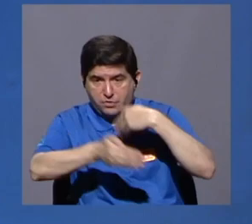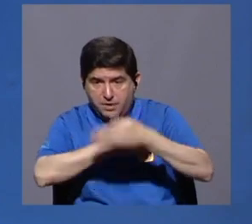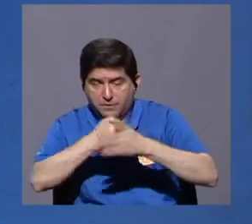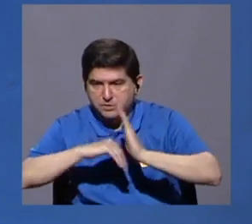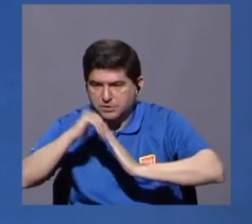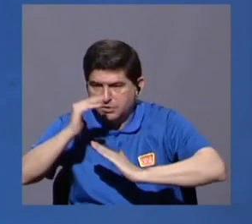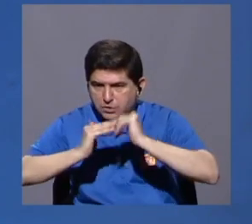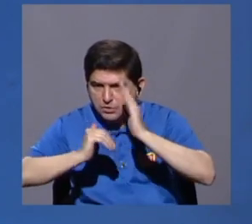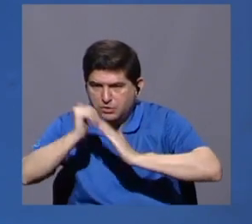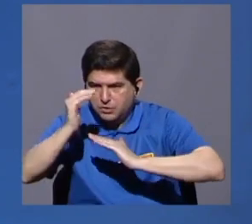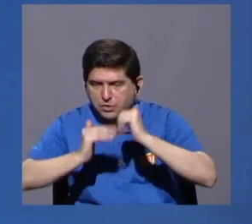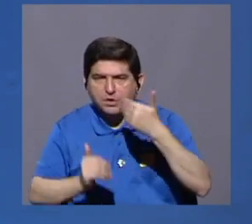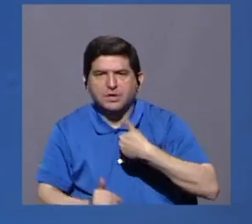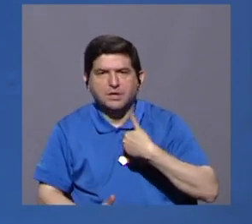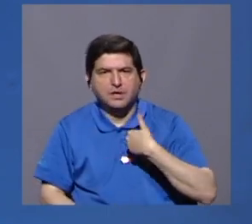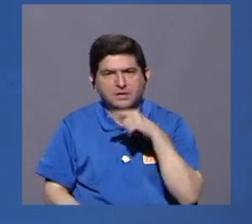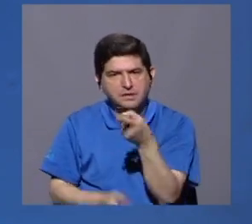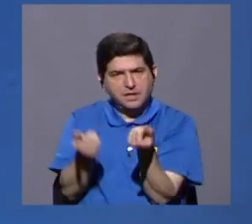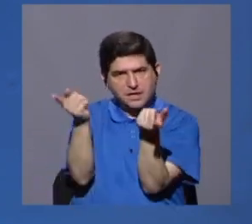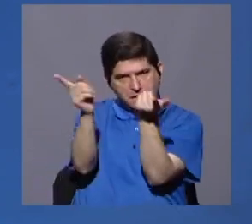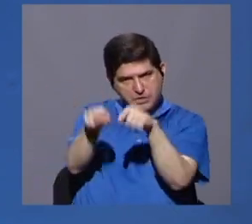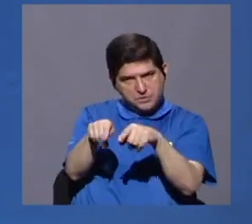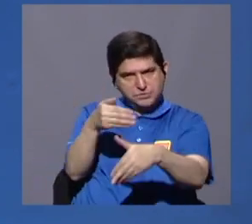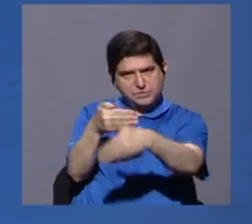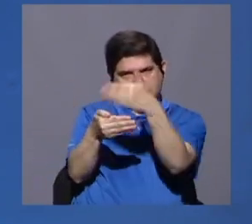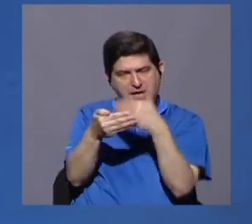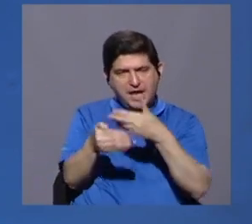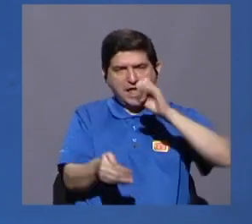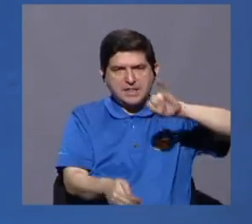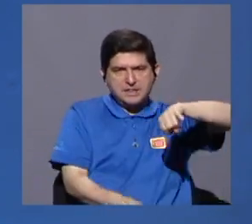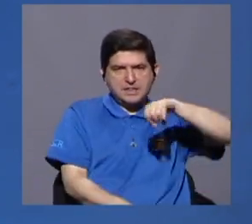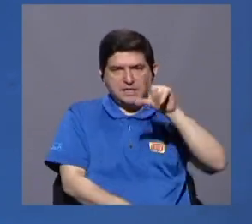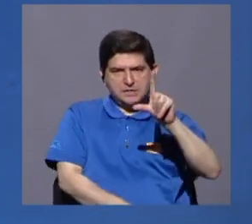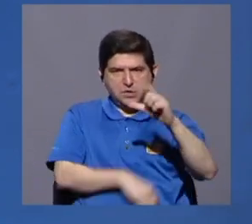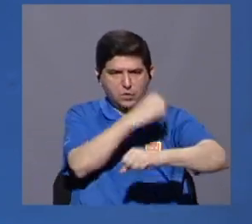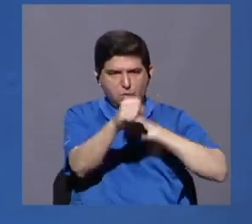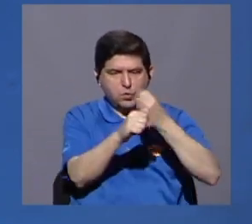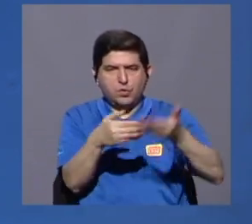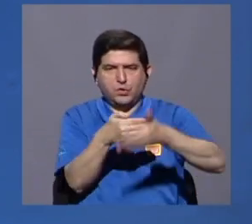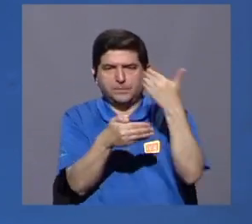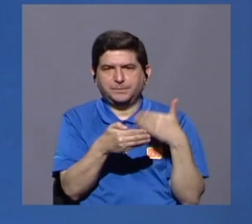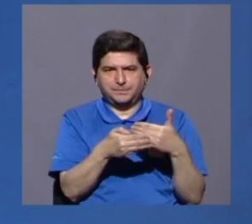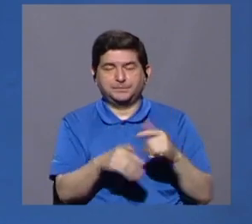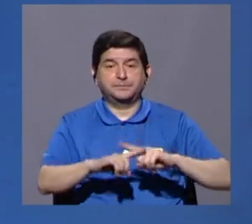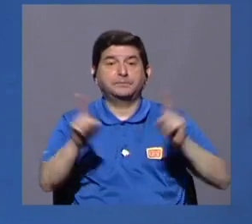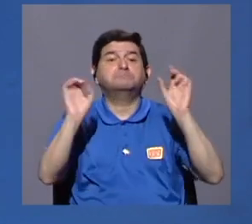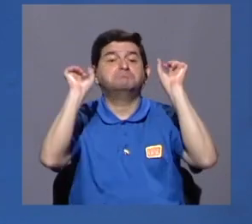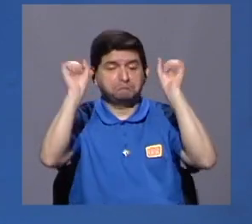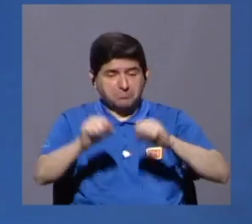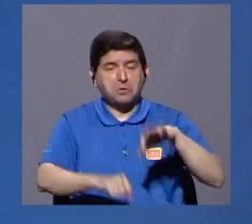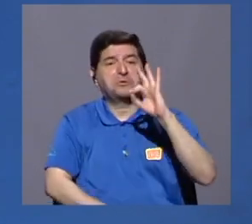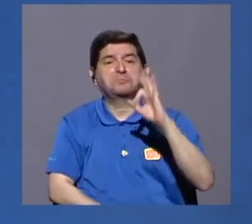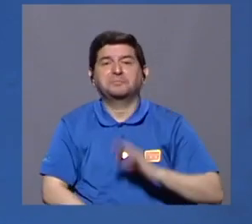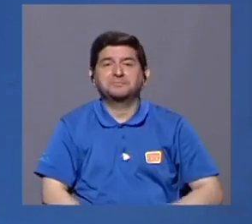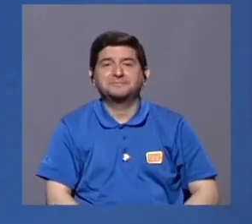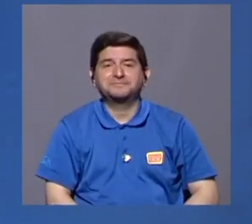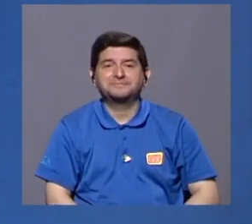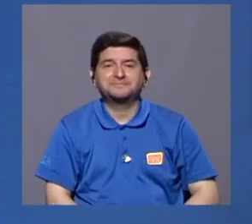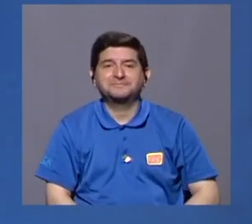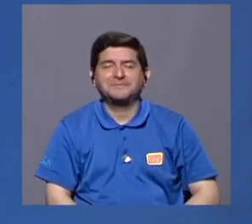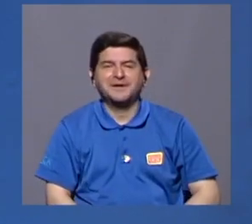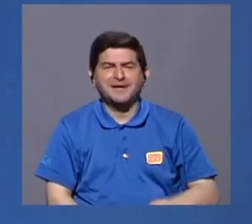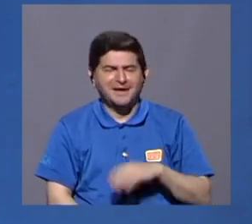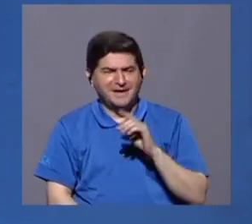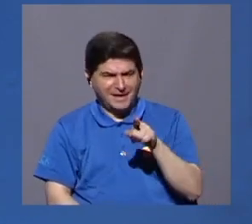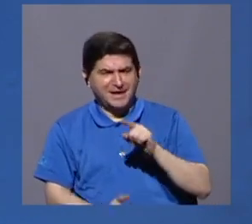para la construcción tenía que darse antes de julio de del año pasado entonces pero pudimos mira fue fue